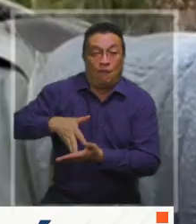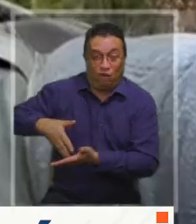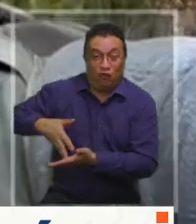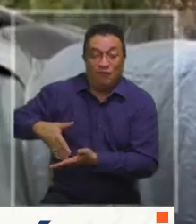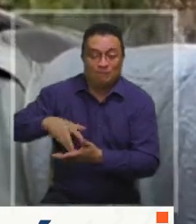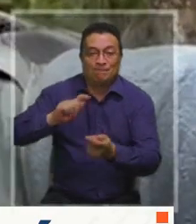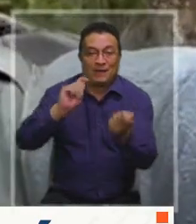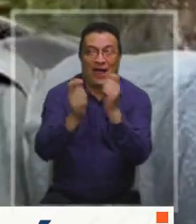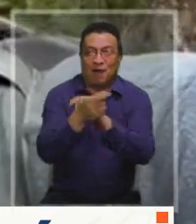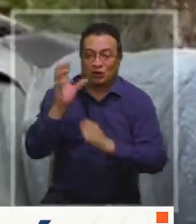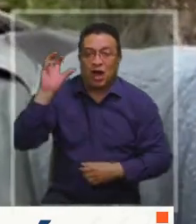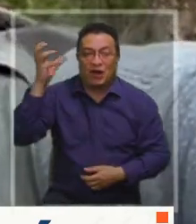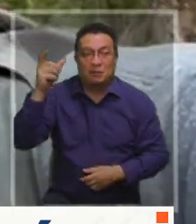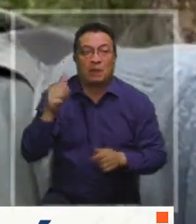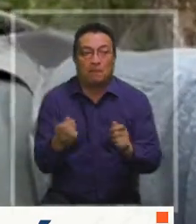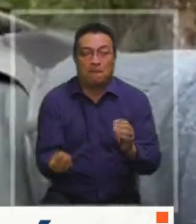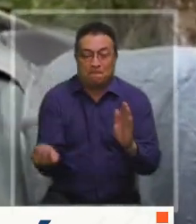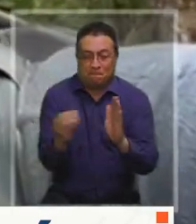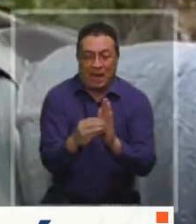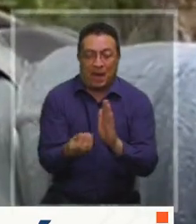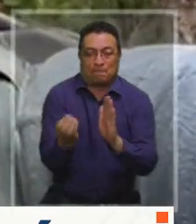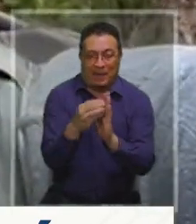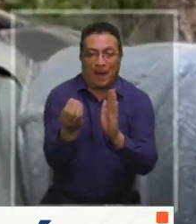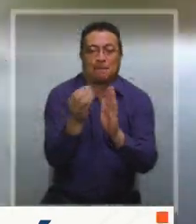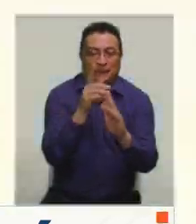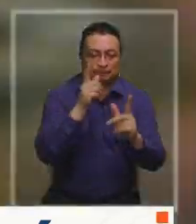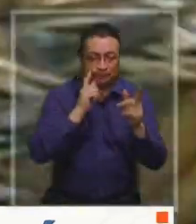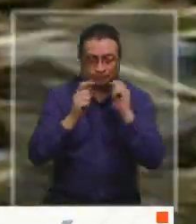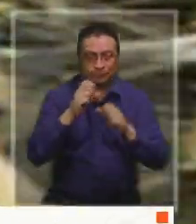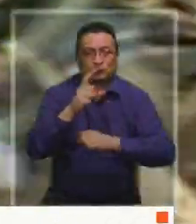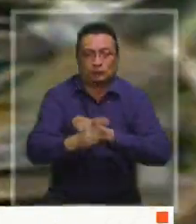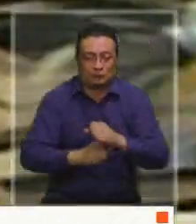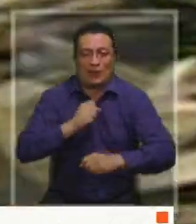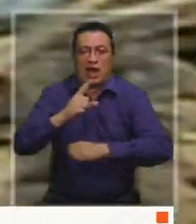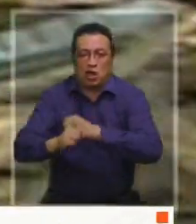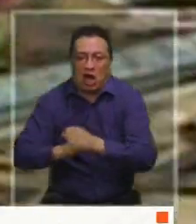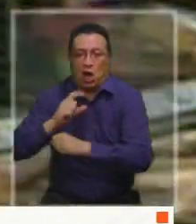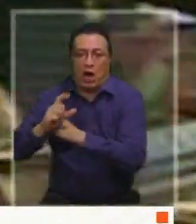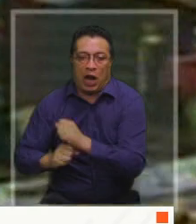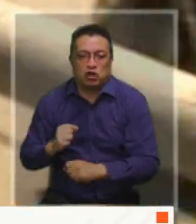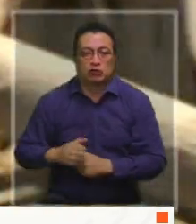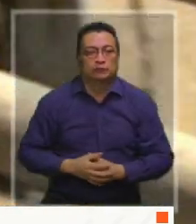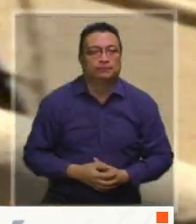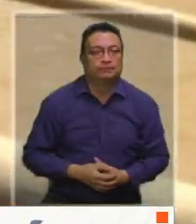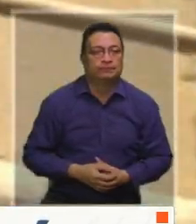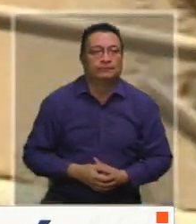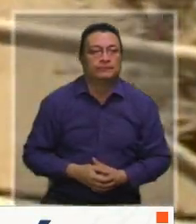climático y vamos sumando los riesgos año a año.